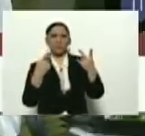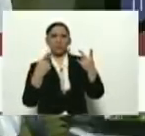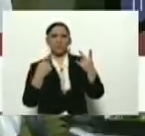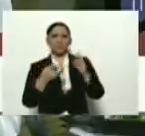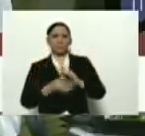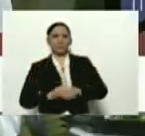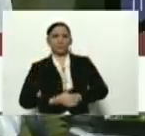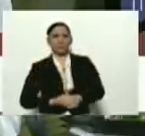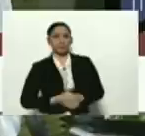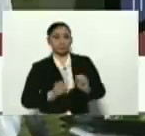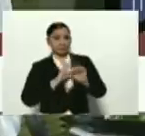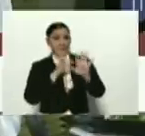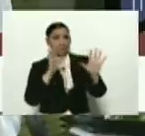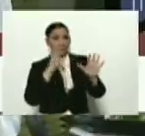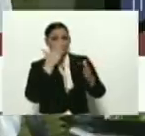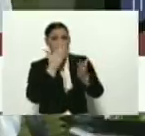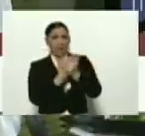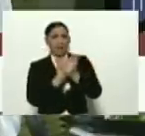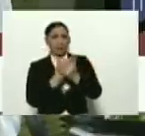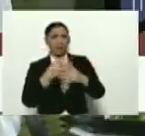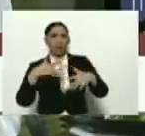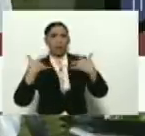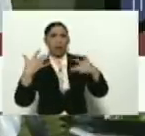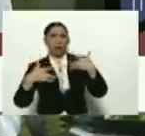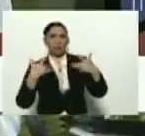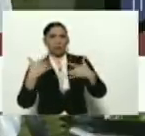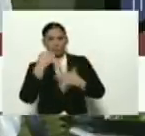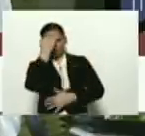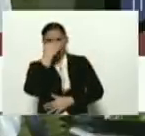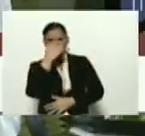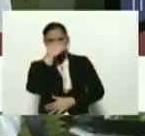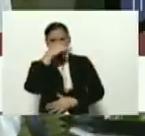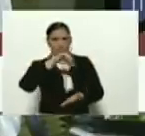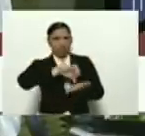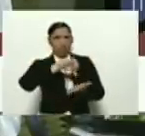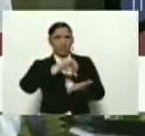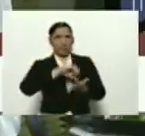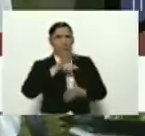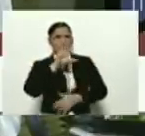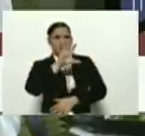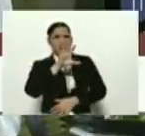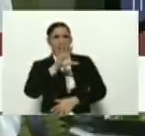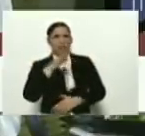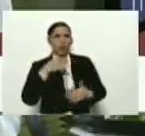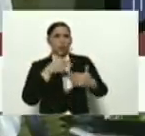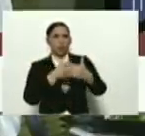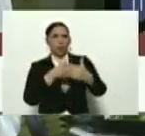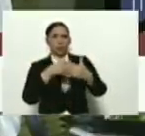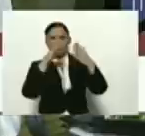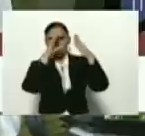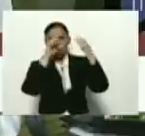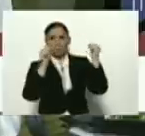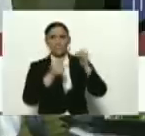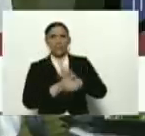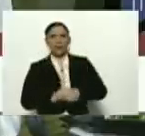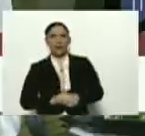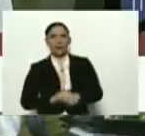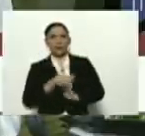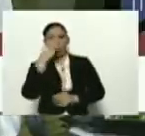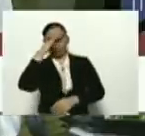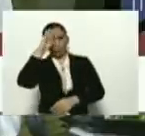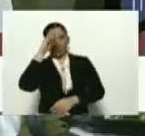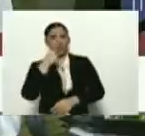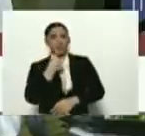claridad ante un acto terrorista ocurrido en la capital de ese país contra la embajada de Cuba, lo que